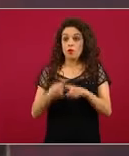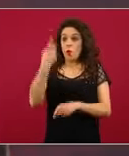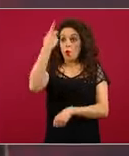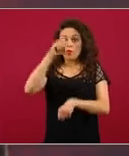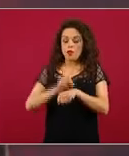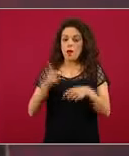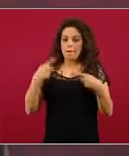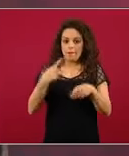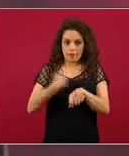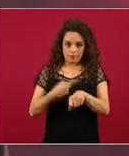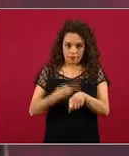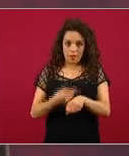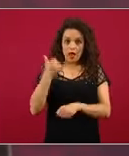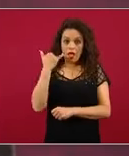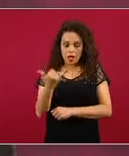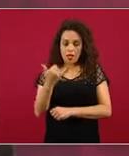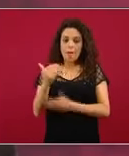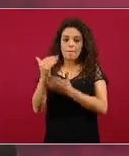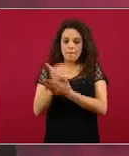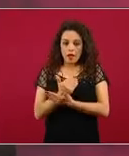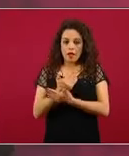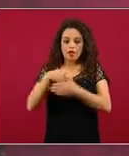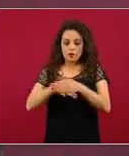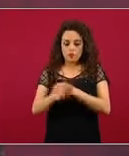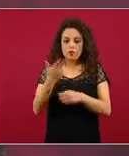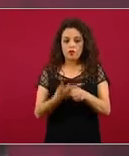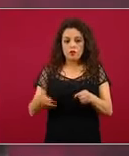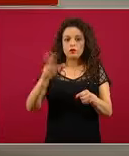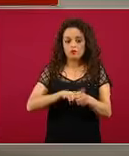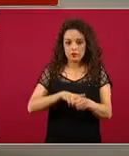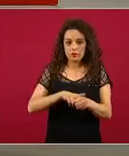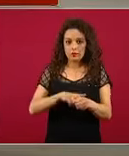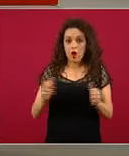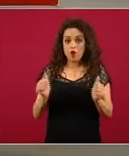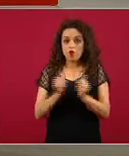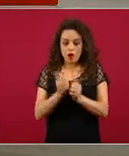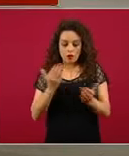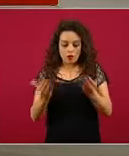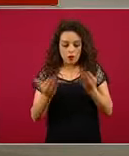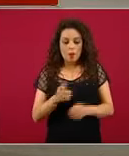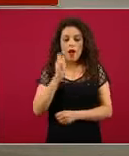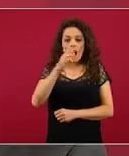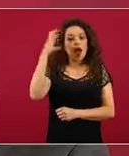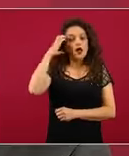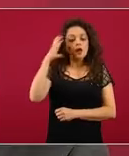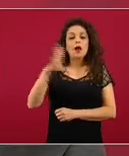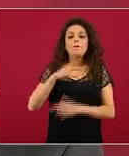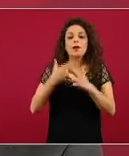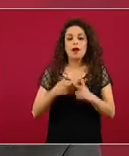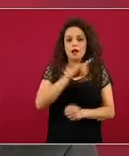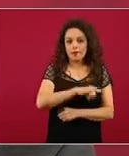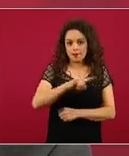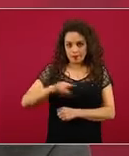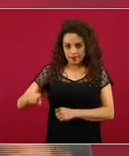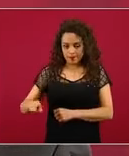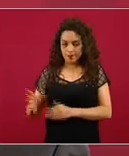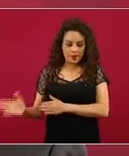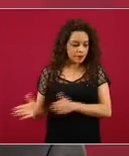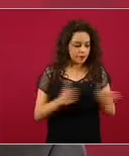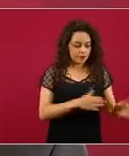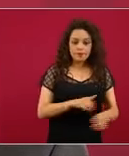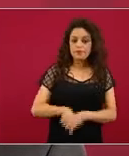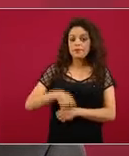menos casos hospitalizados con respecto a las camas disponibles. Y del otro lado, el componente B es